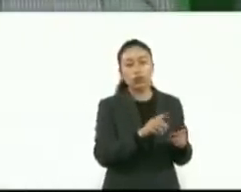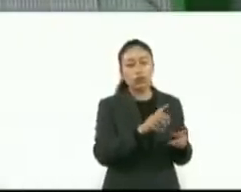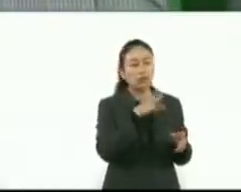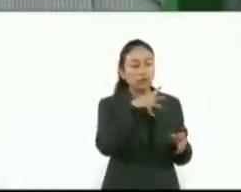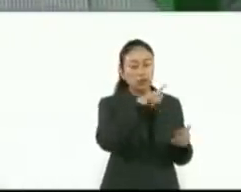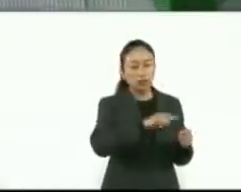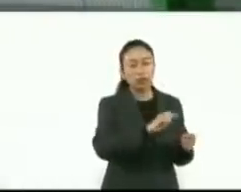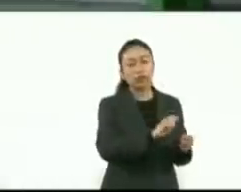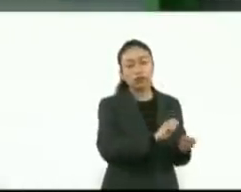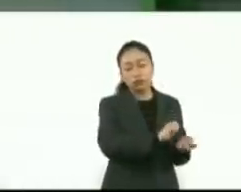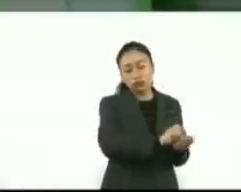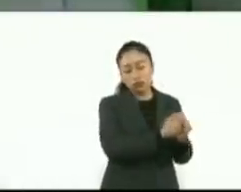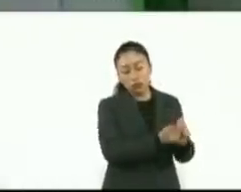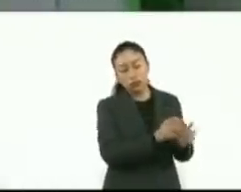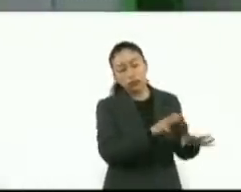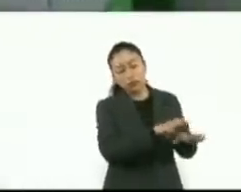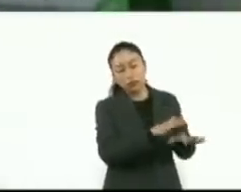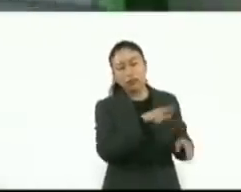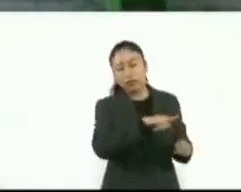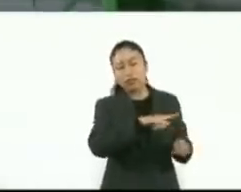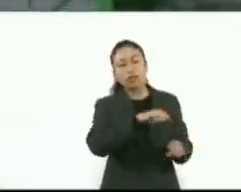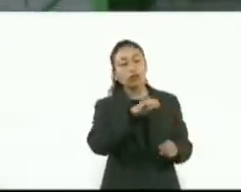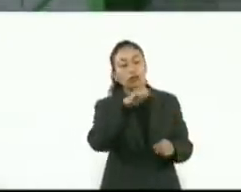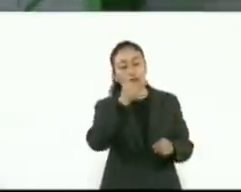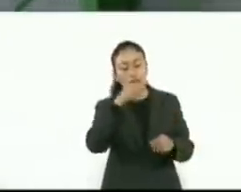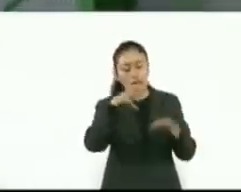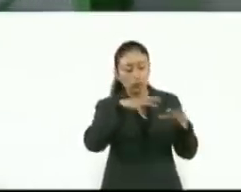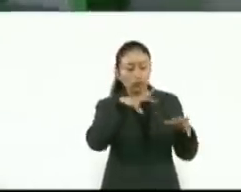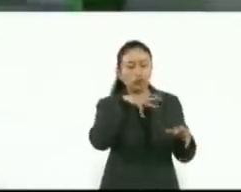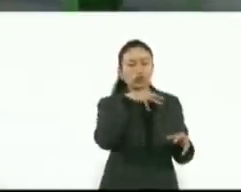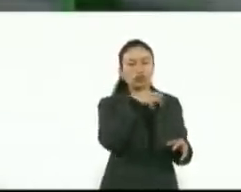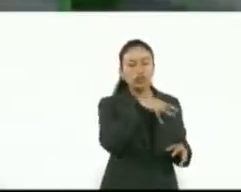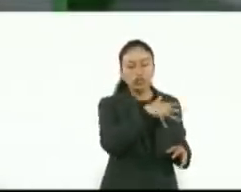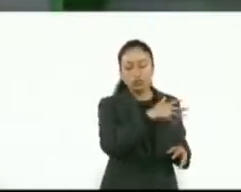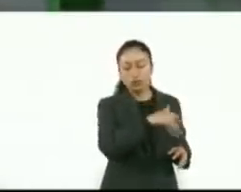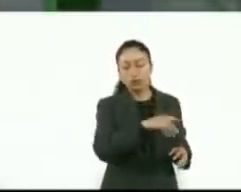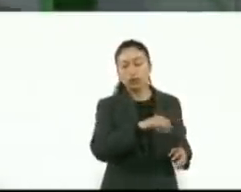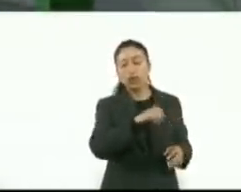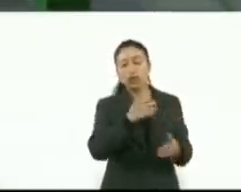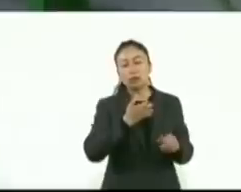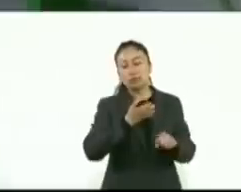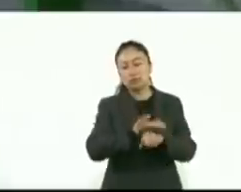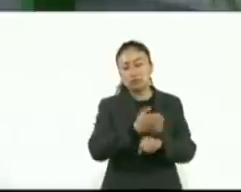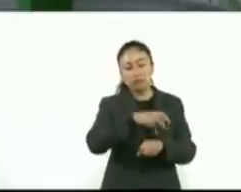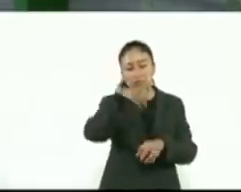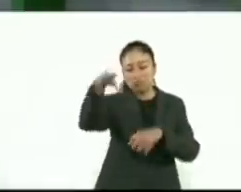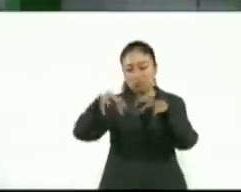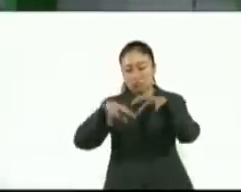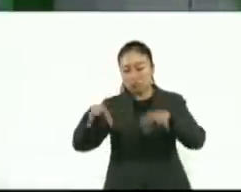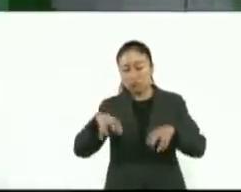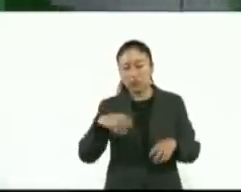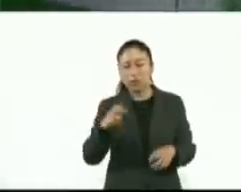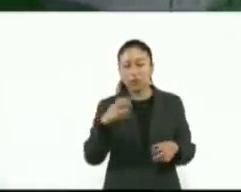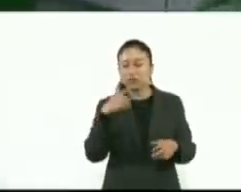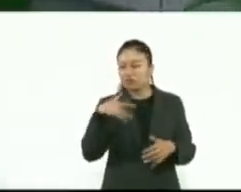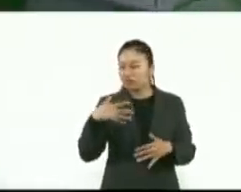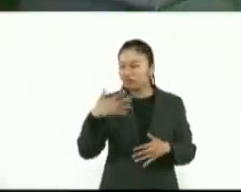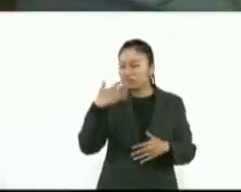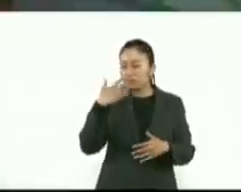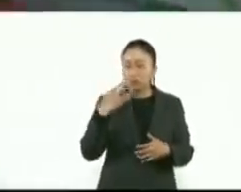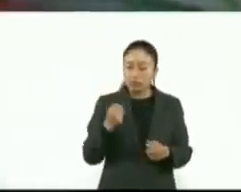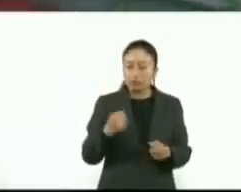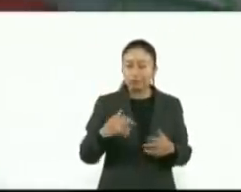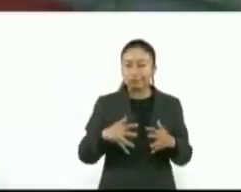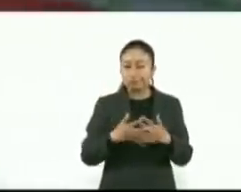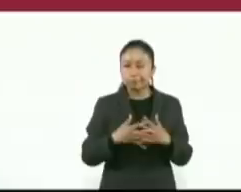va a otros estados. Entonces aquí este olor que sentimos pues es de esta planta de composta, que es un